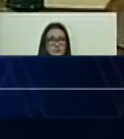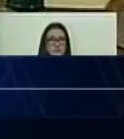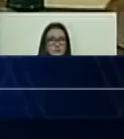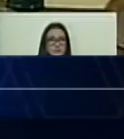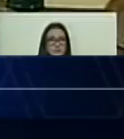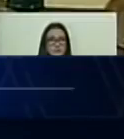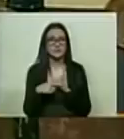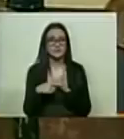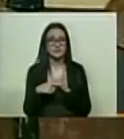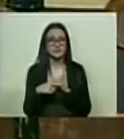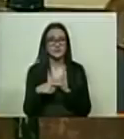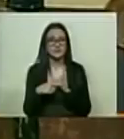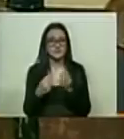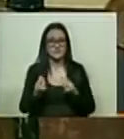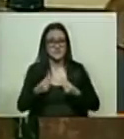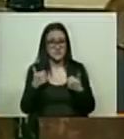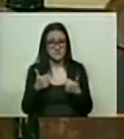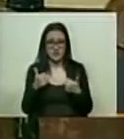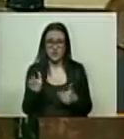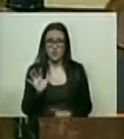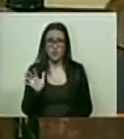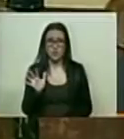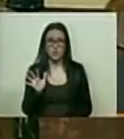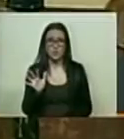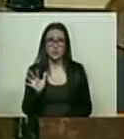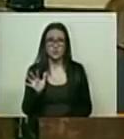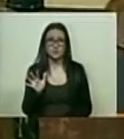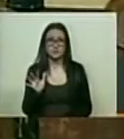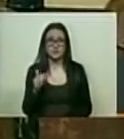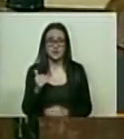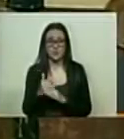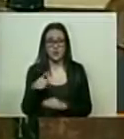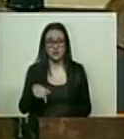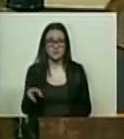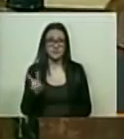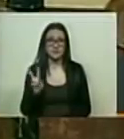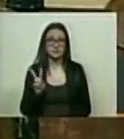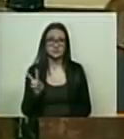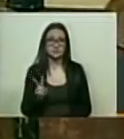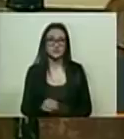para medio vivir en las condiciones que vivía aquí en Venezuela.